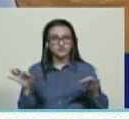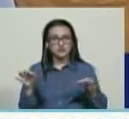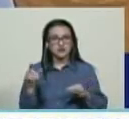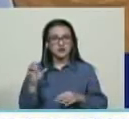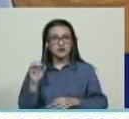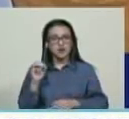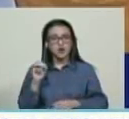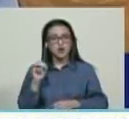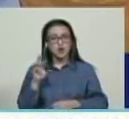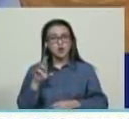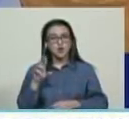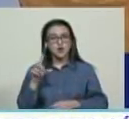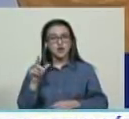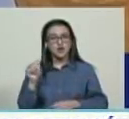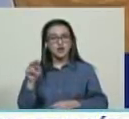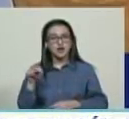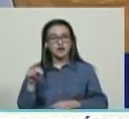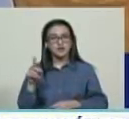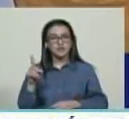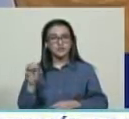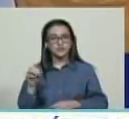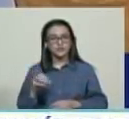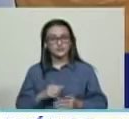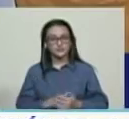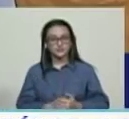Orlando Ortiz, acompañado por un conjunto criollo.